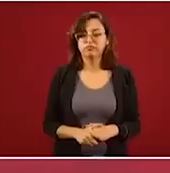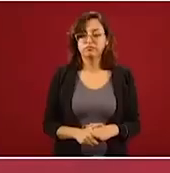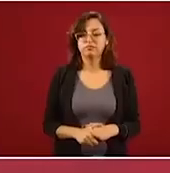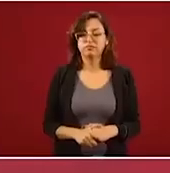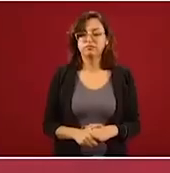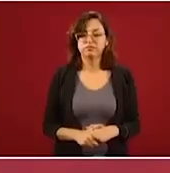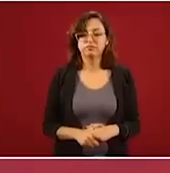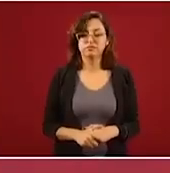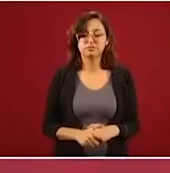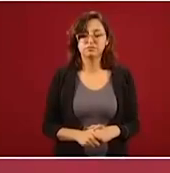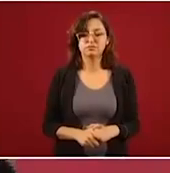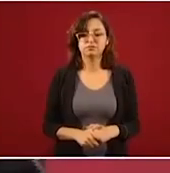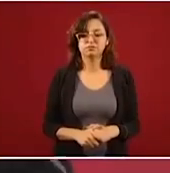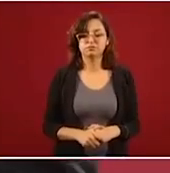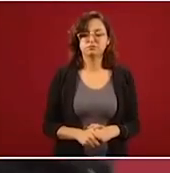Y